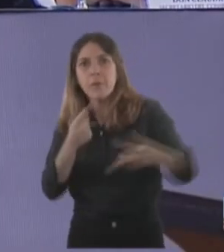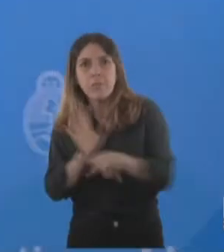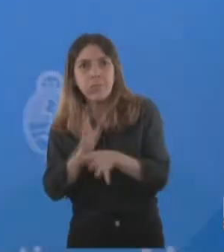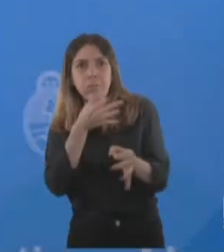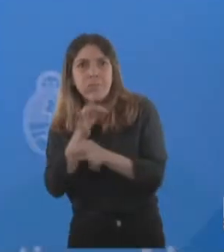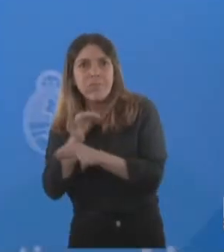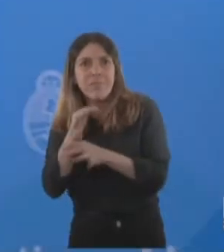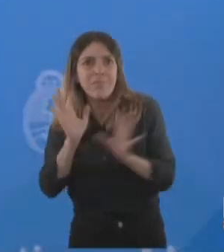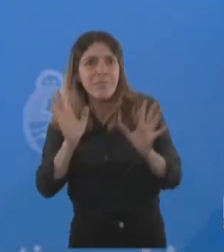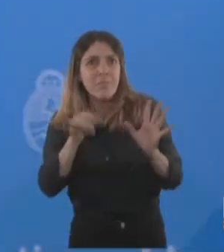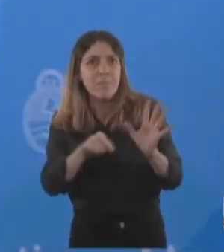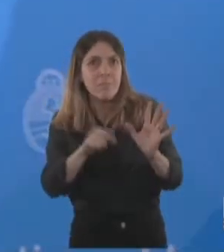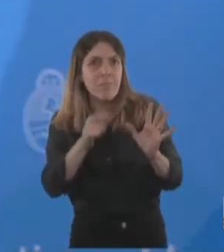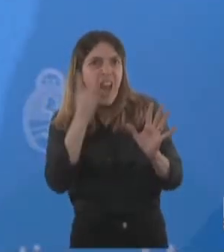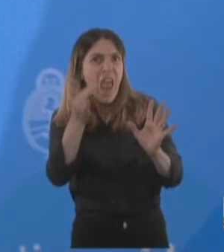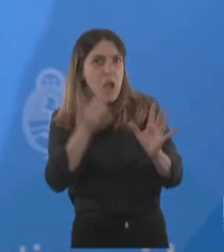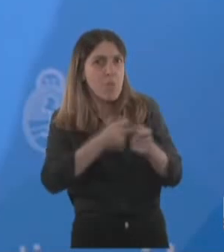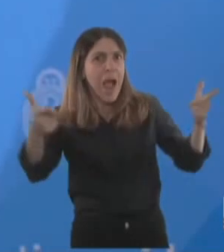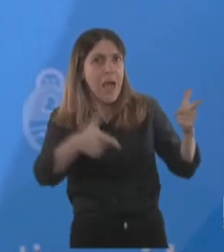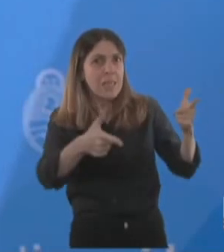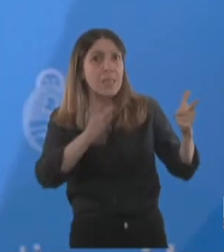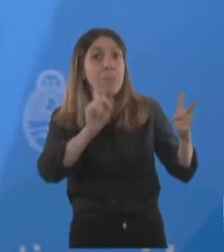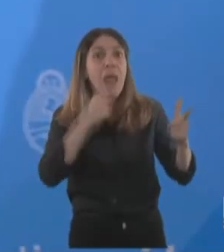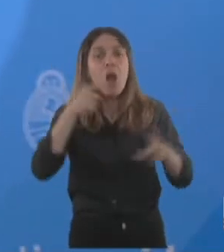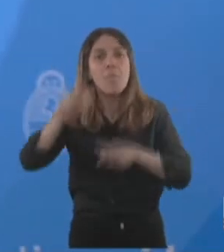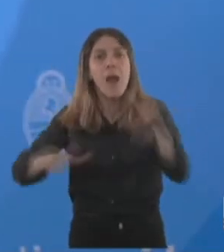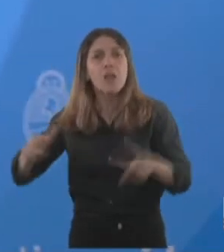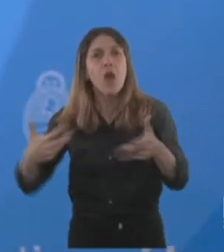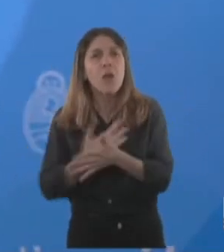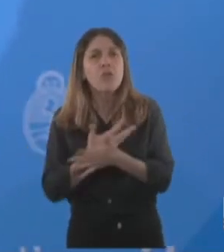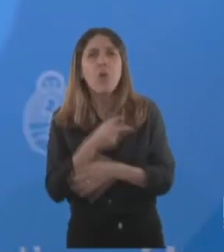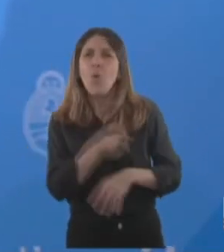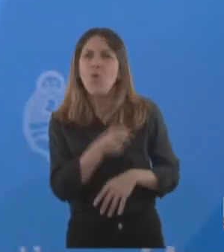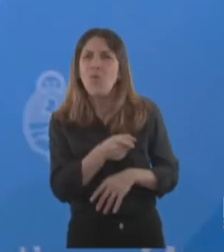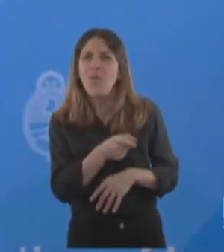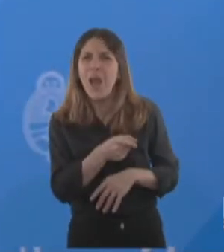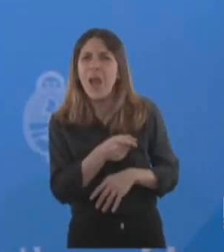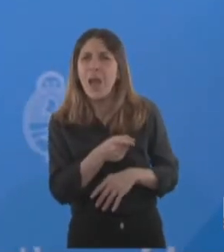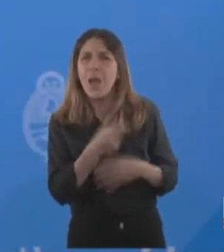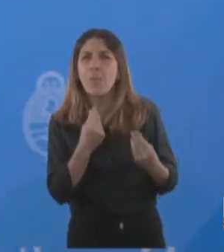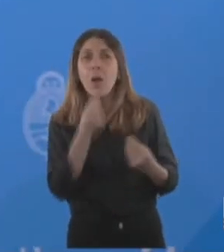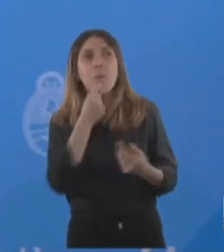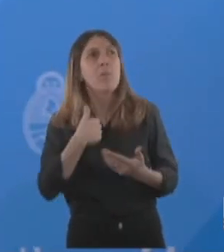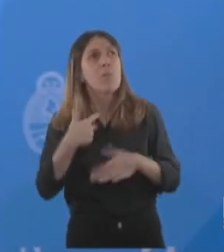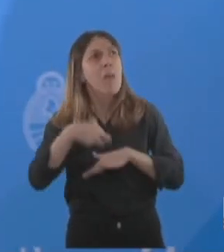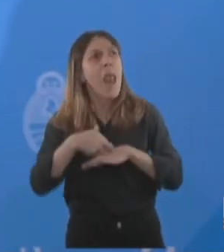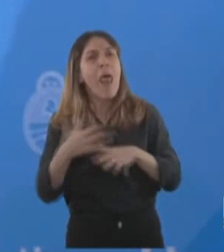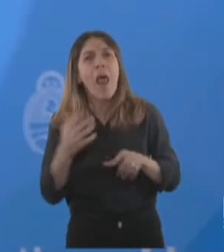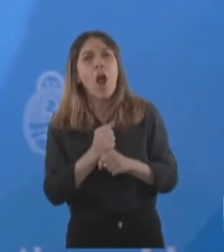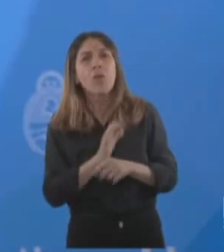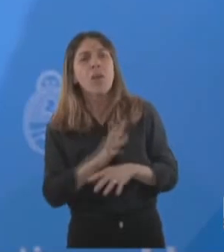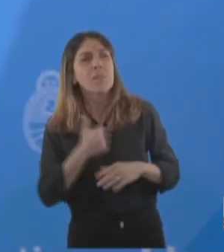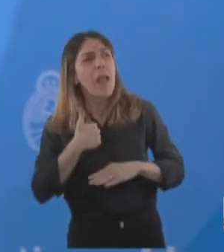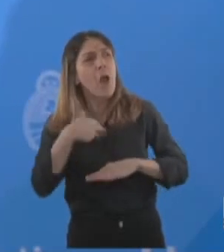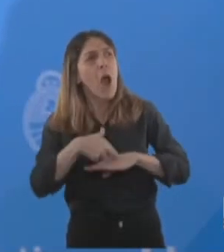Pero en verdad lo que la gente más padece es ese problema de estar esperando el colectivo y que alguien venga y le arrebate